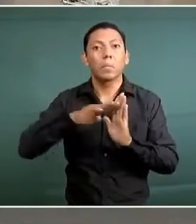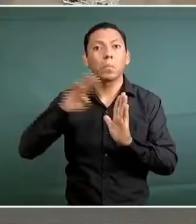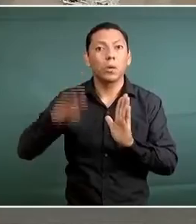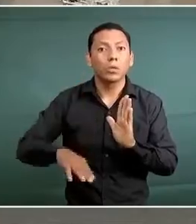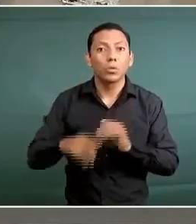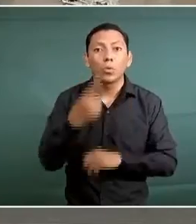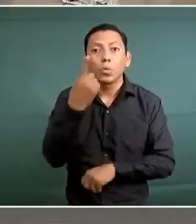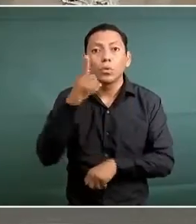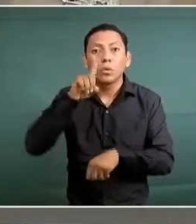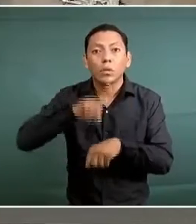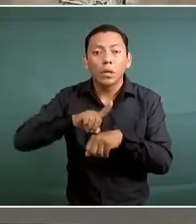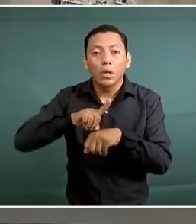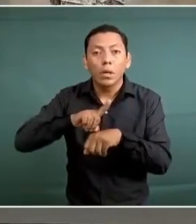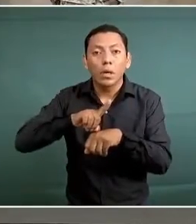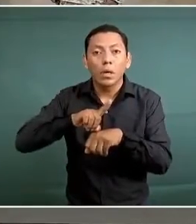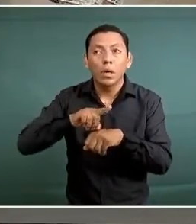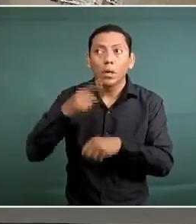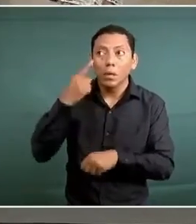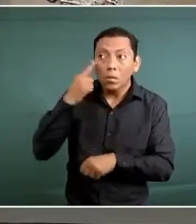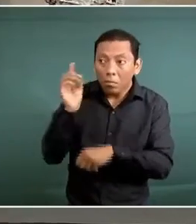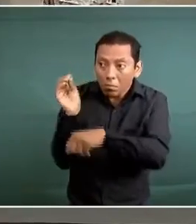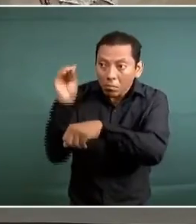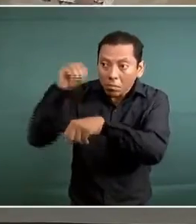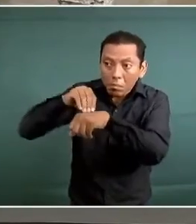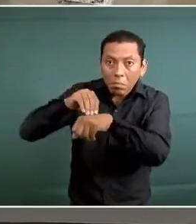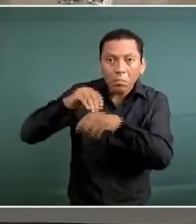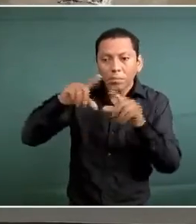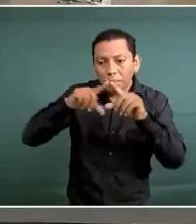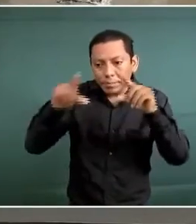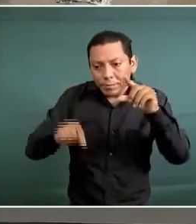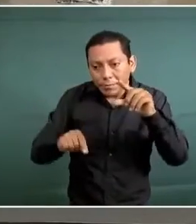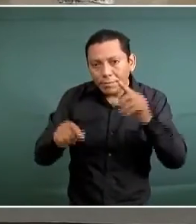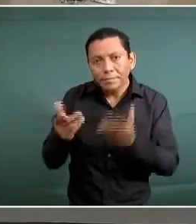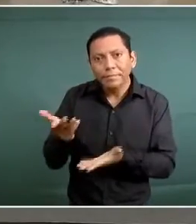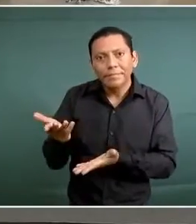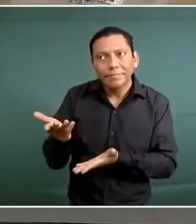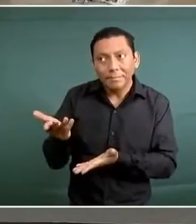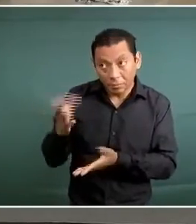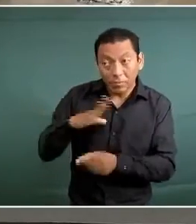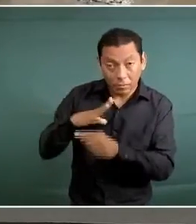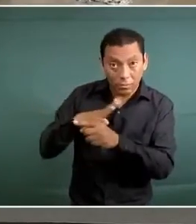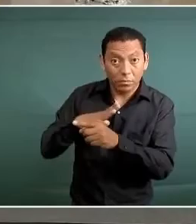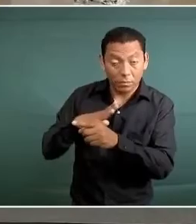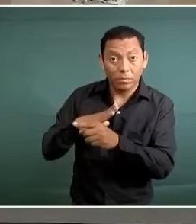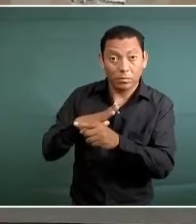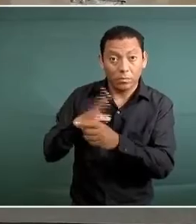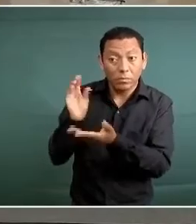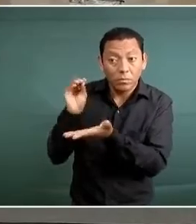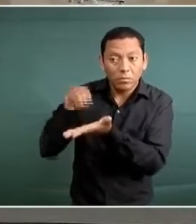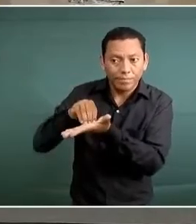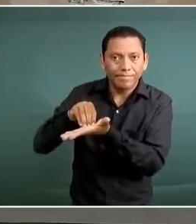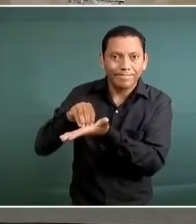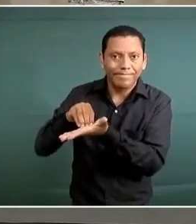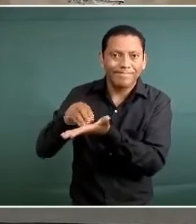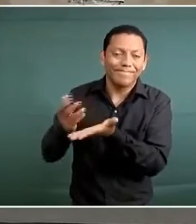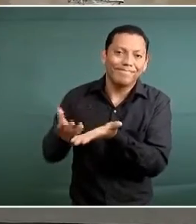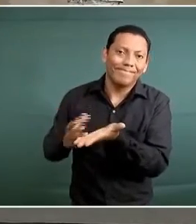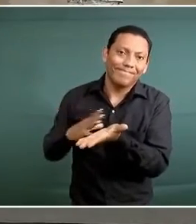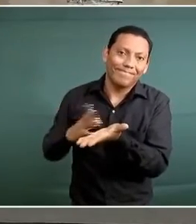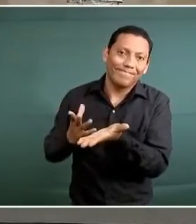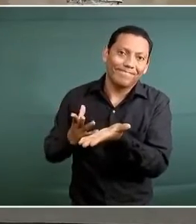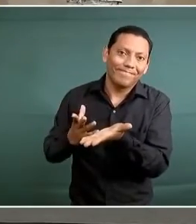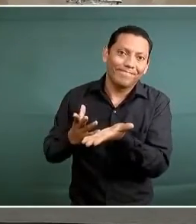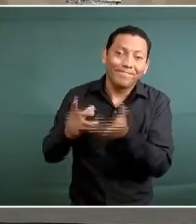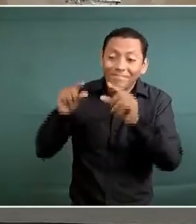día ahí está México y desde luego este con